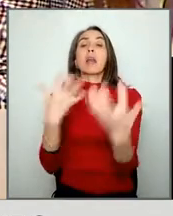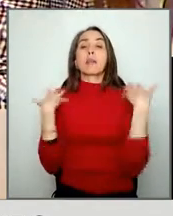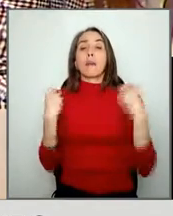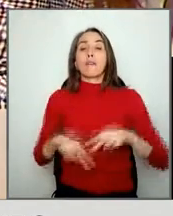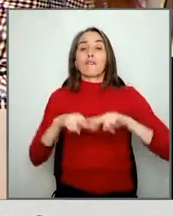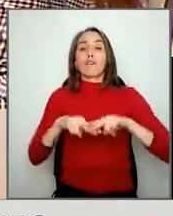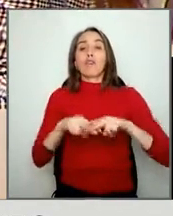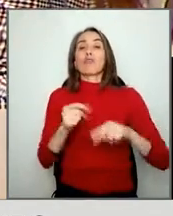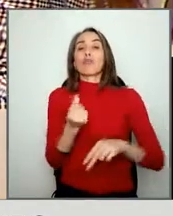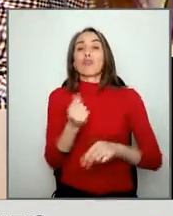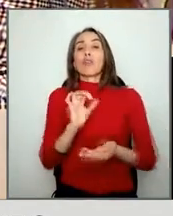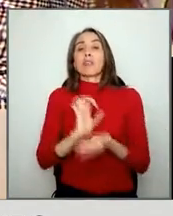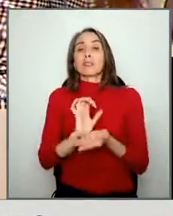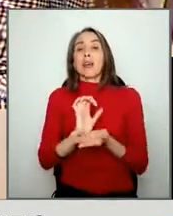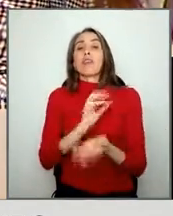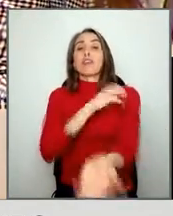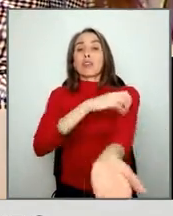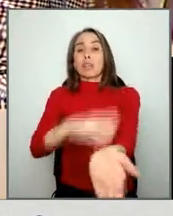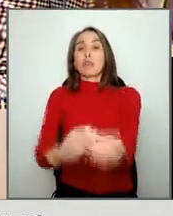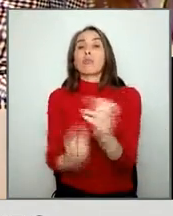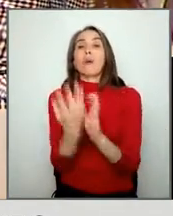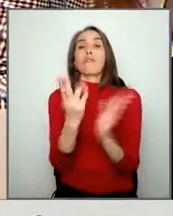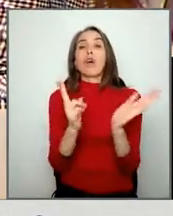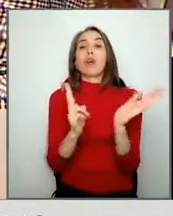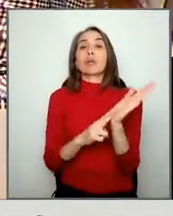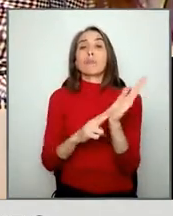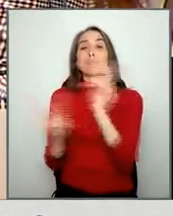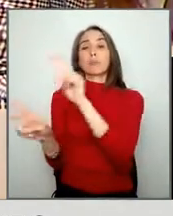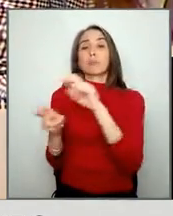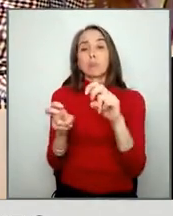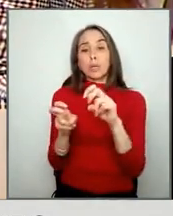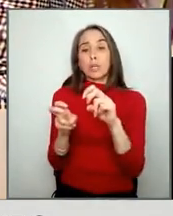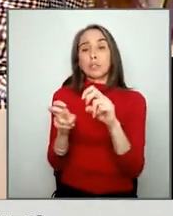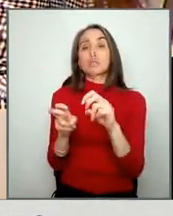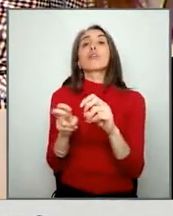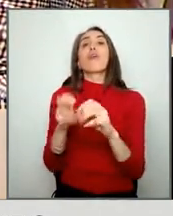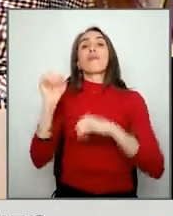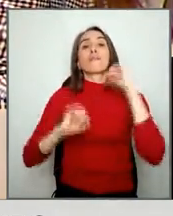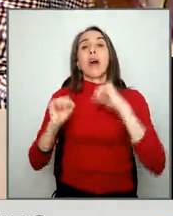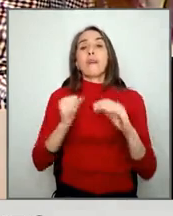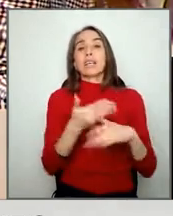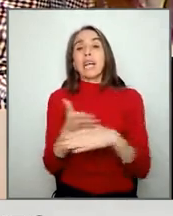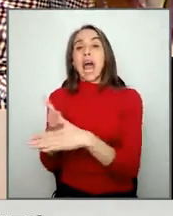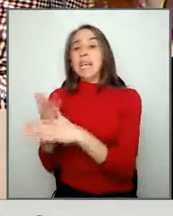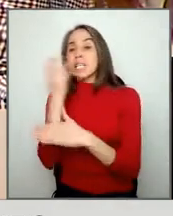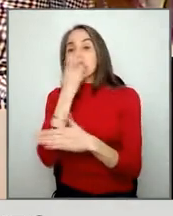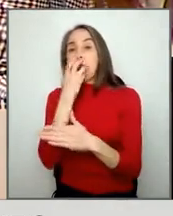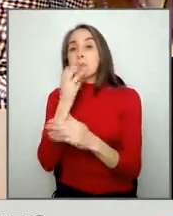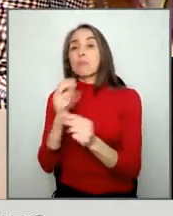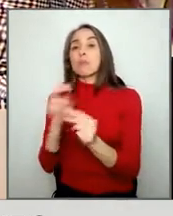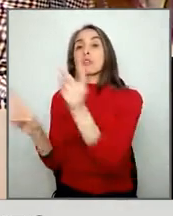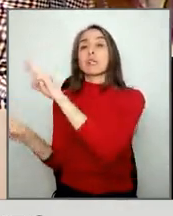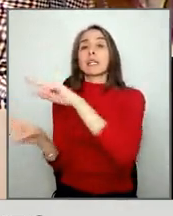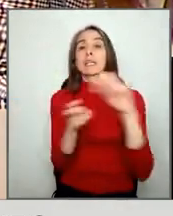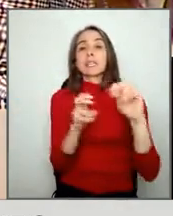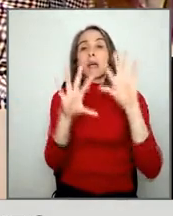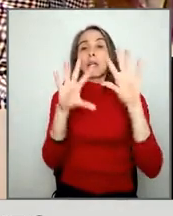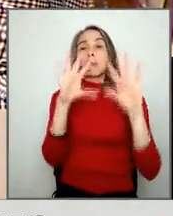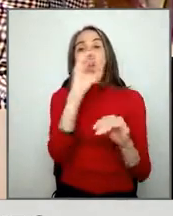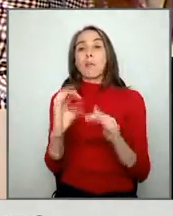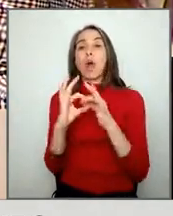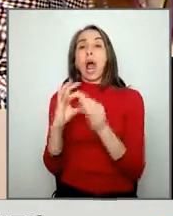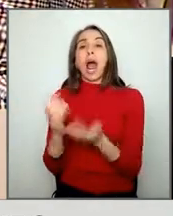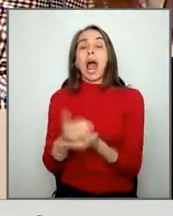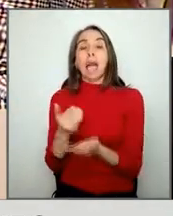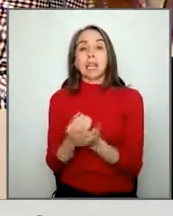un nuevo impuesto a la producción de salmón con una tasa del 10% respecto de las ganancias operacionales priorizado por el comité del partido